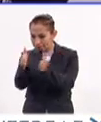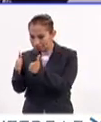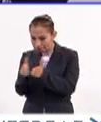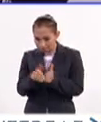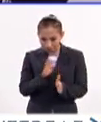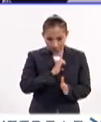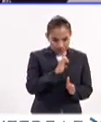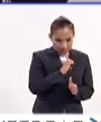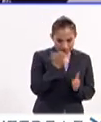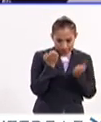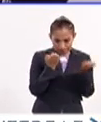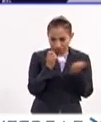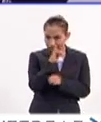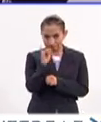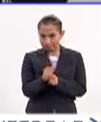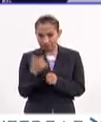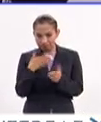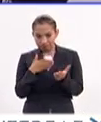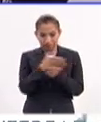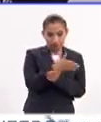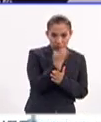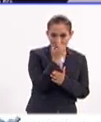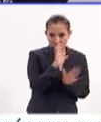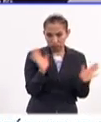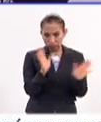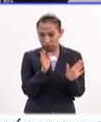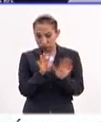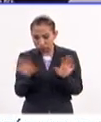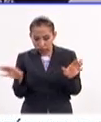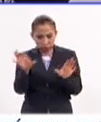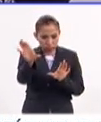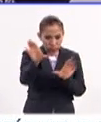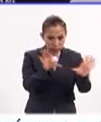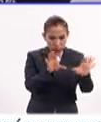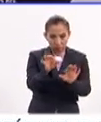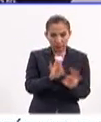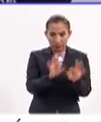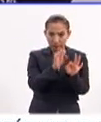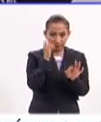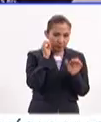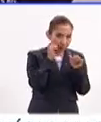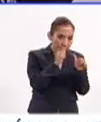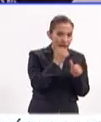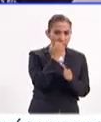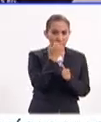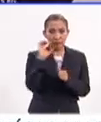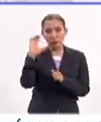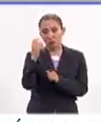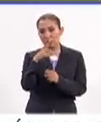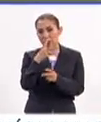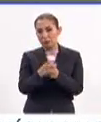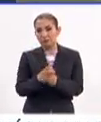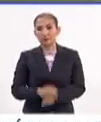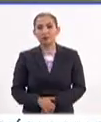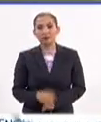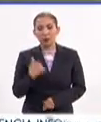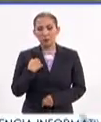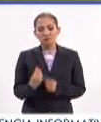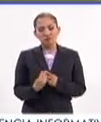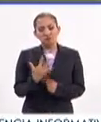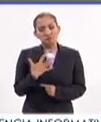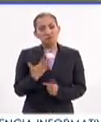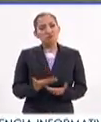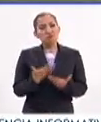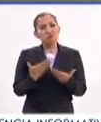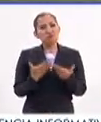de entrenamiento que nunca se van a atravesar con la escuela, entonces le estamos dando prioridad a la escuela antes que al fútbol americano. Me motiva